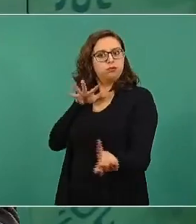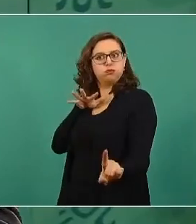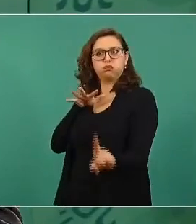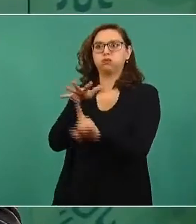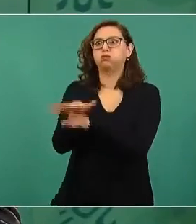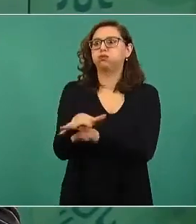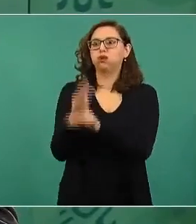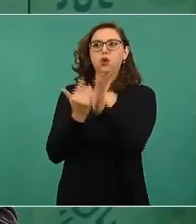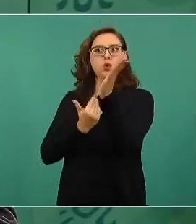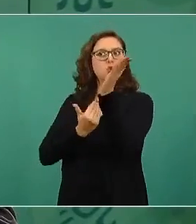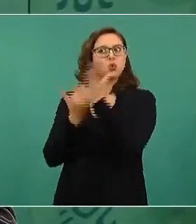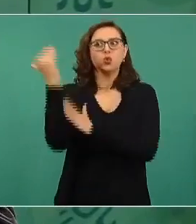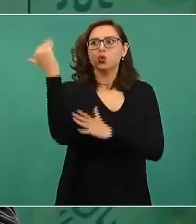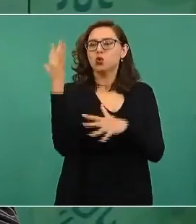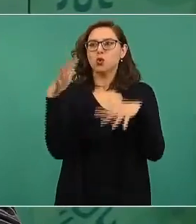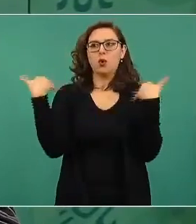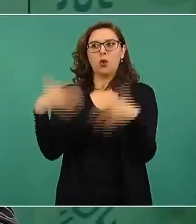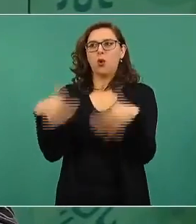Desaparece.